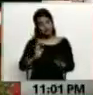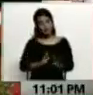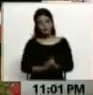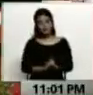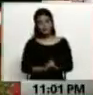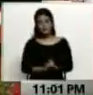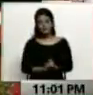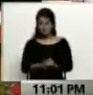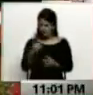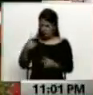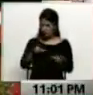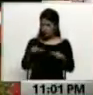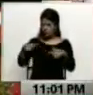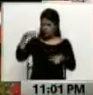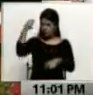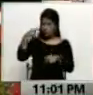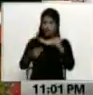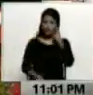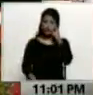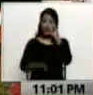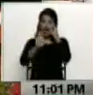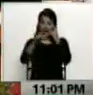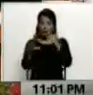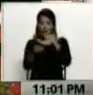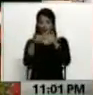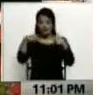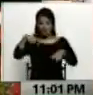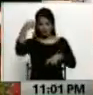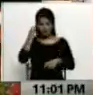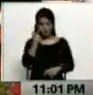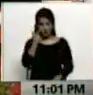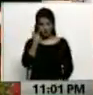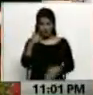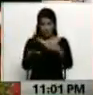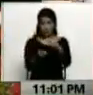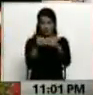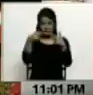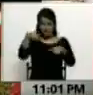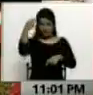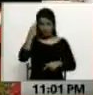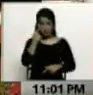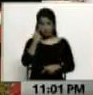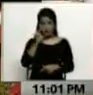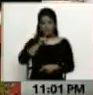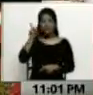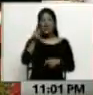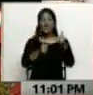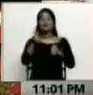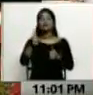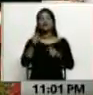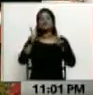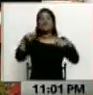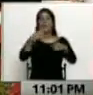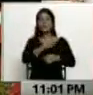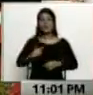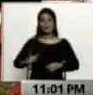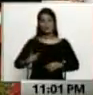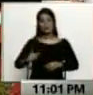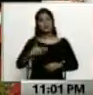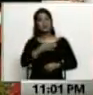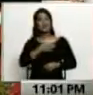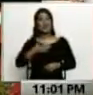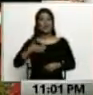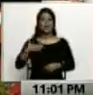vengarse tienes ahí ese vamos a coliar este video aquí vale porque lo tenemos el candidato